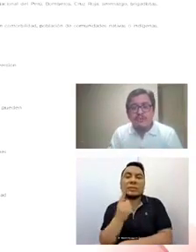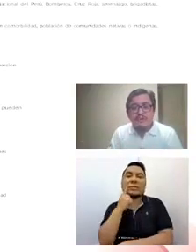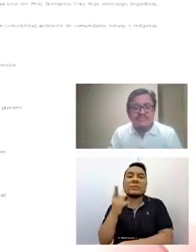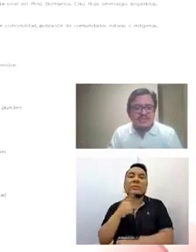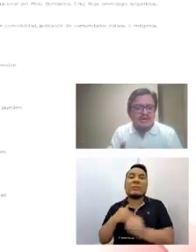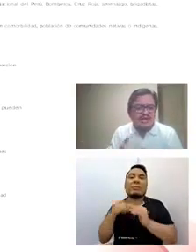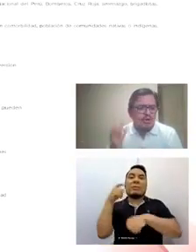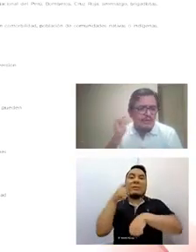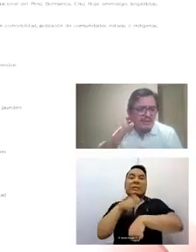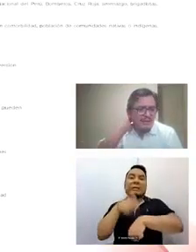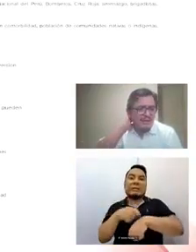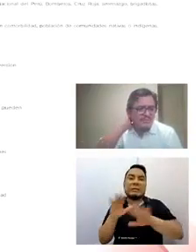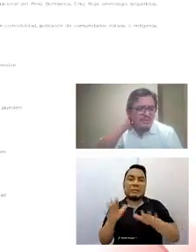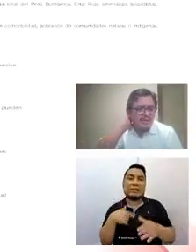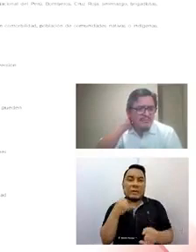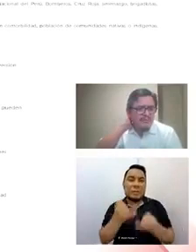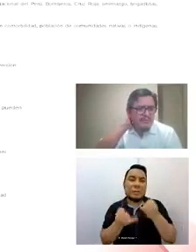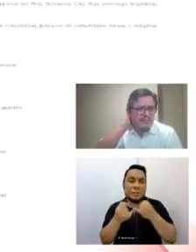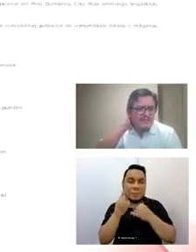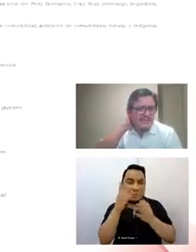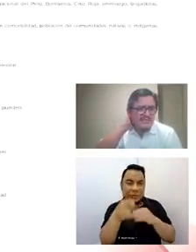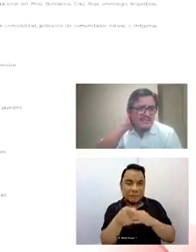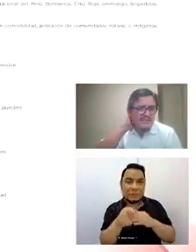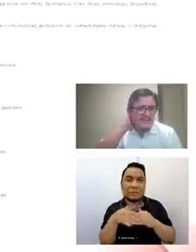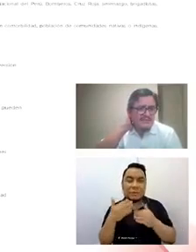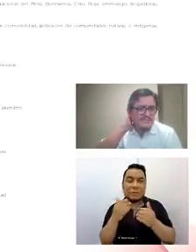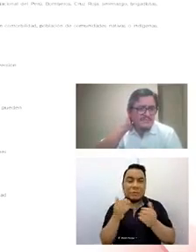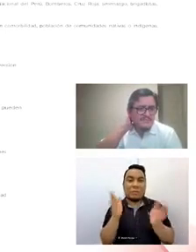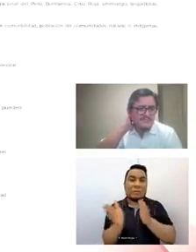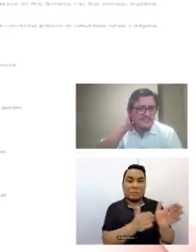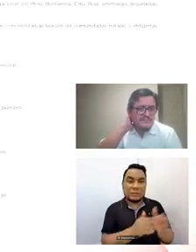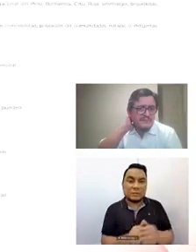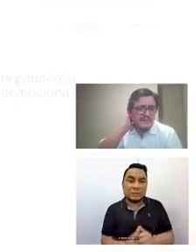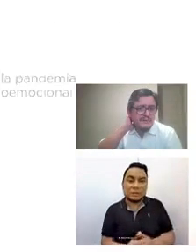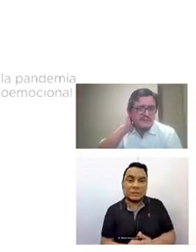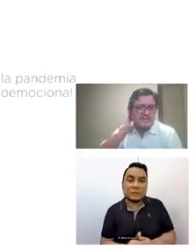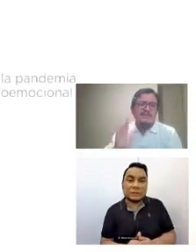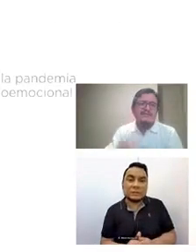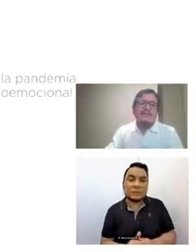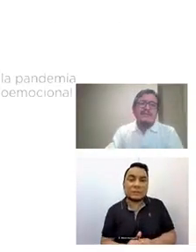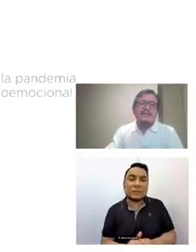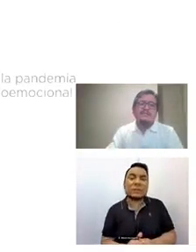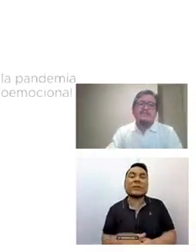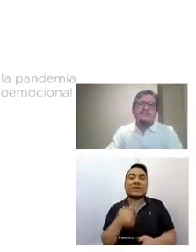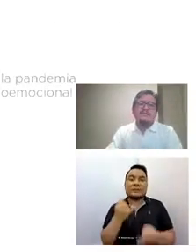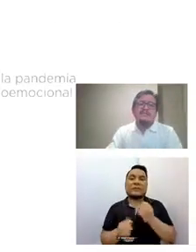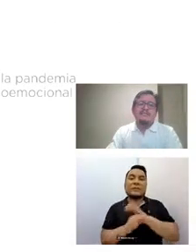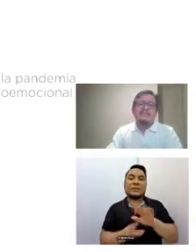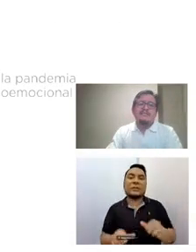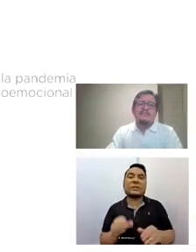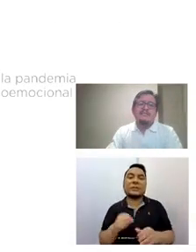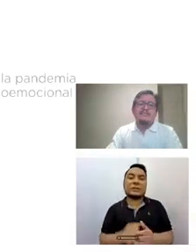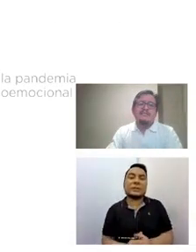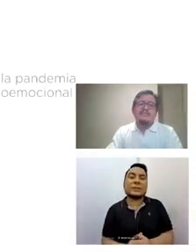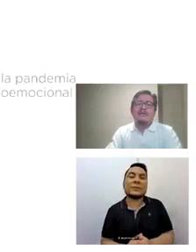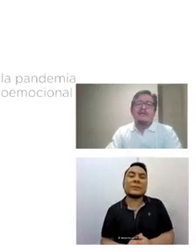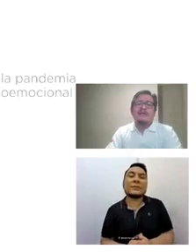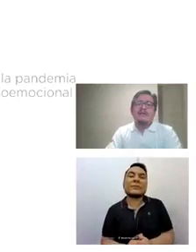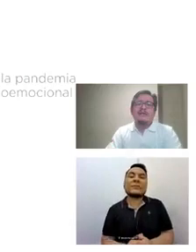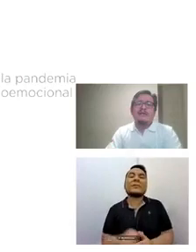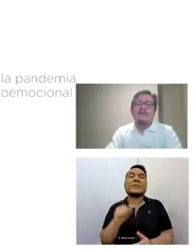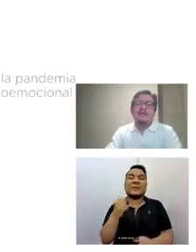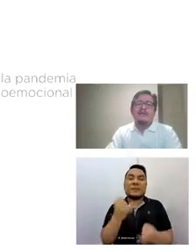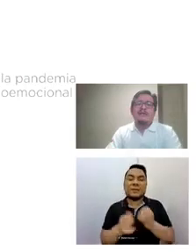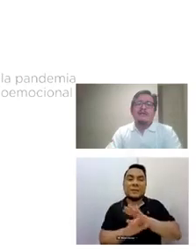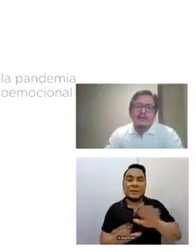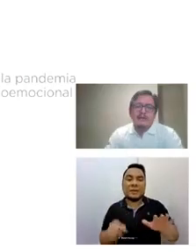ya me pasé del tiempo, me parece, creo que es la última. ¿Podrían, por favor, pasar la siguiente? Sí, esa es la última